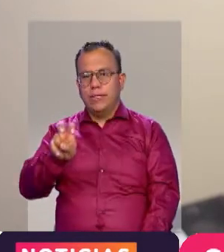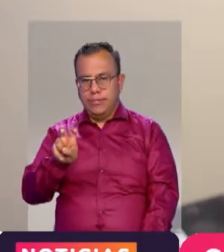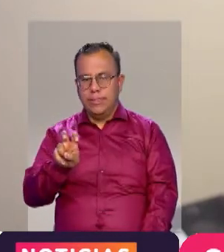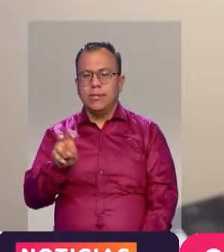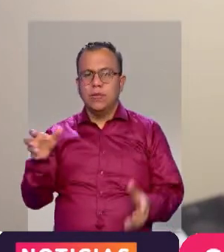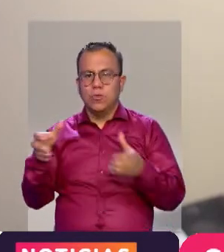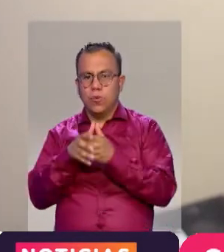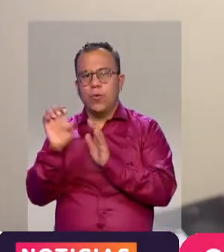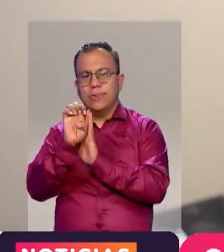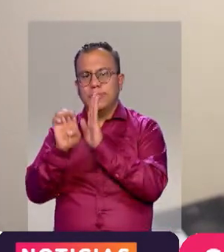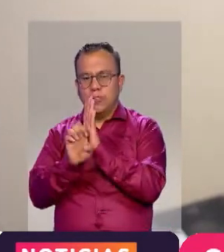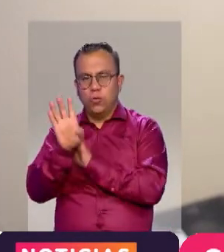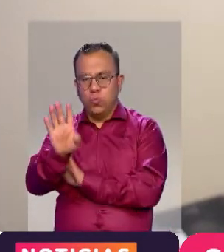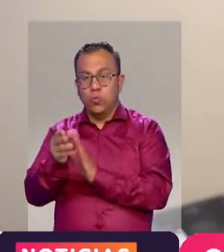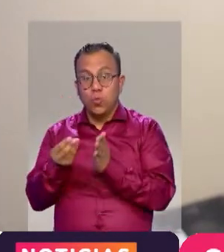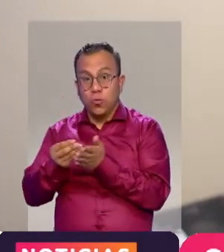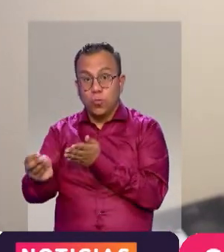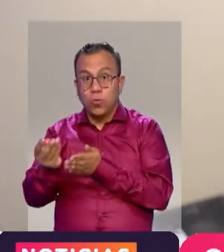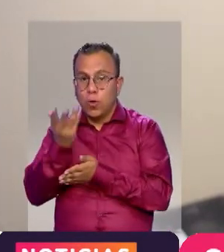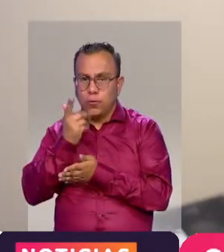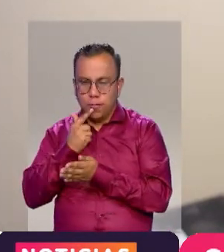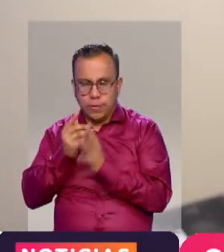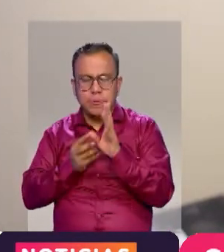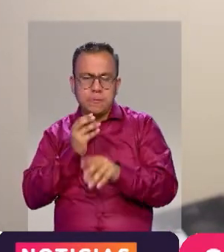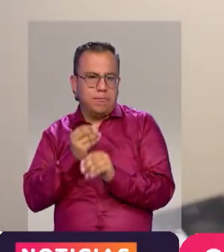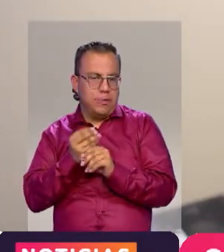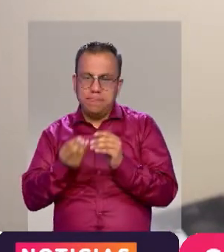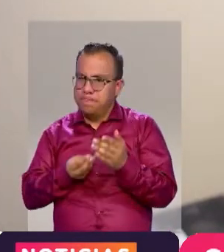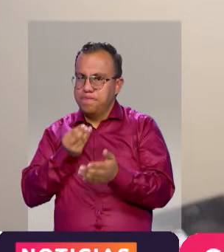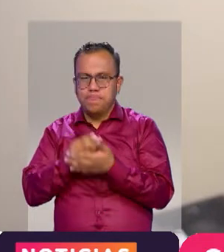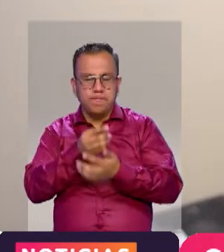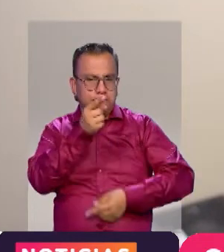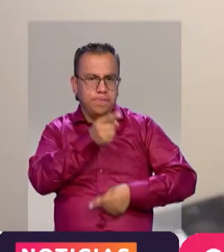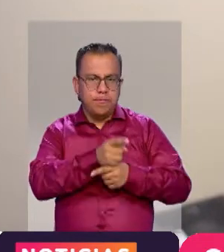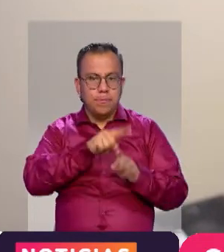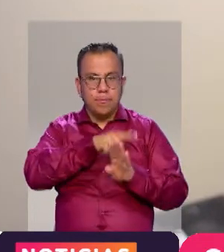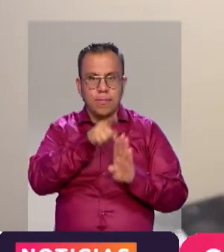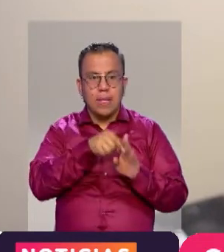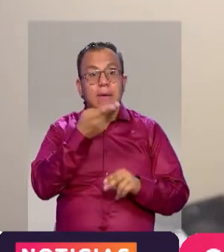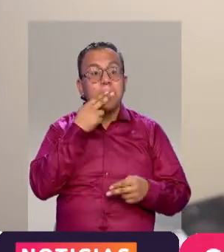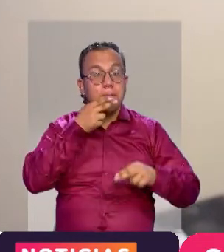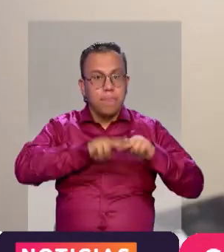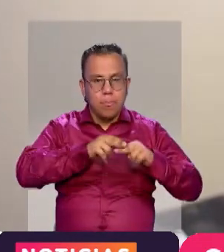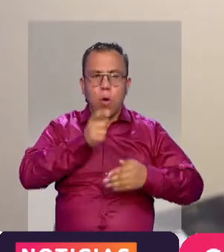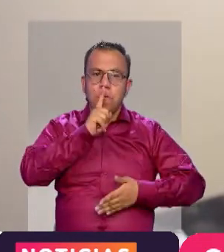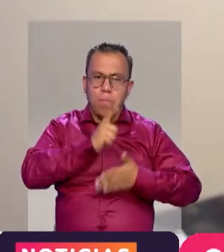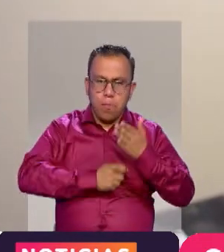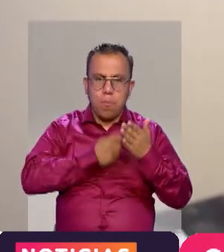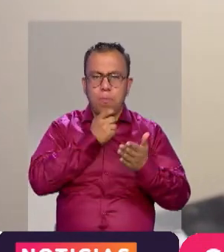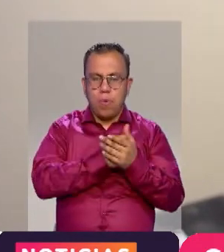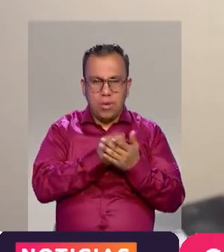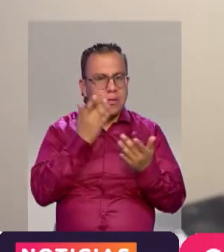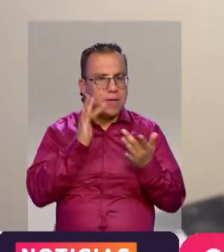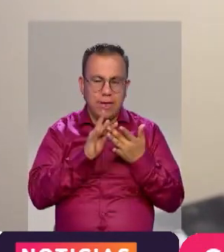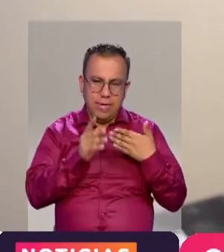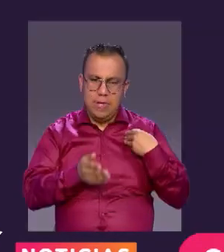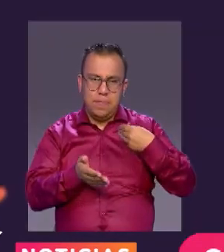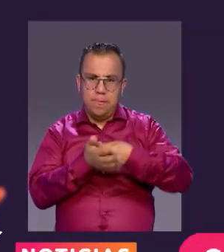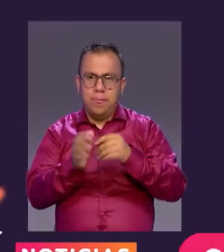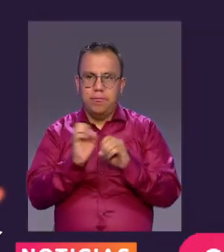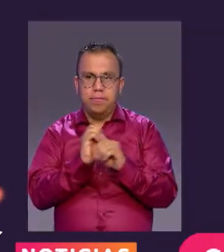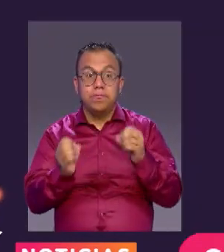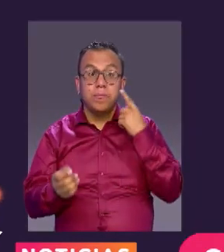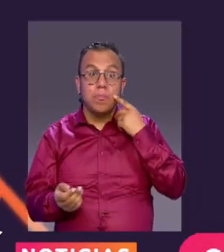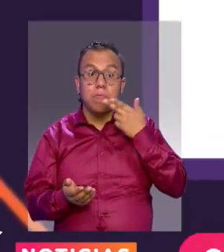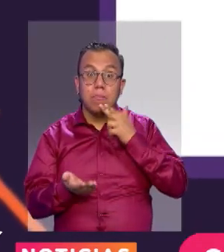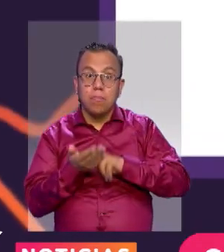del Consumidor. Además, tampoco se estaría reintegrando lo correspondiente a tasas e impuestos cuando se trata de tarifas no reembolsables. Una